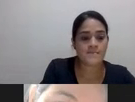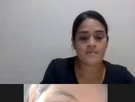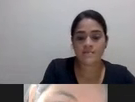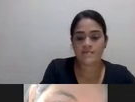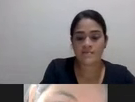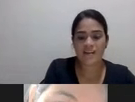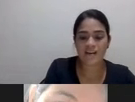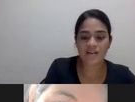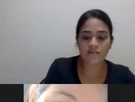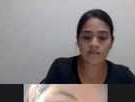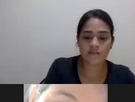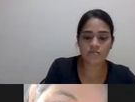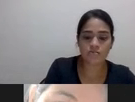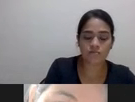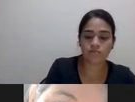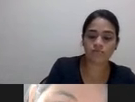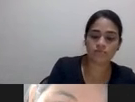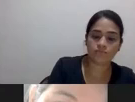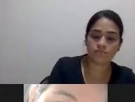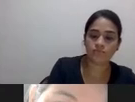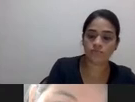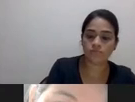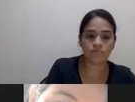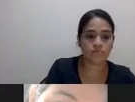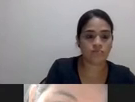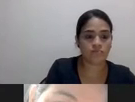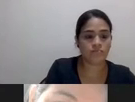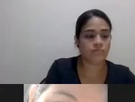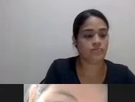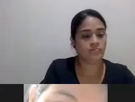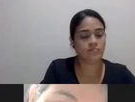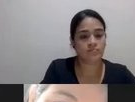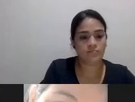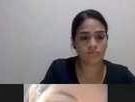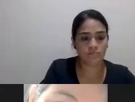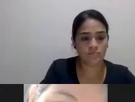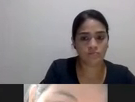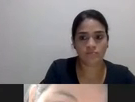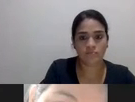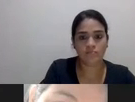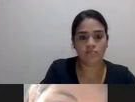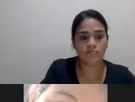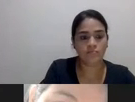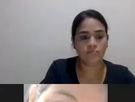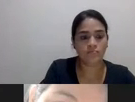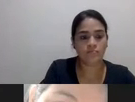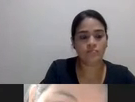y entonces hay que practicar como tal. Maestra, a mí me asusta un poco